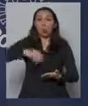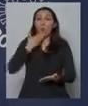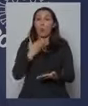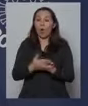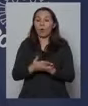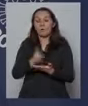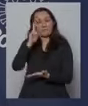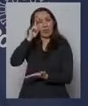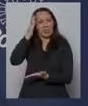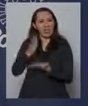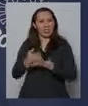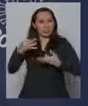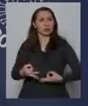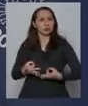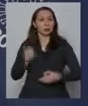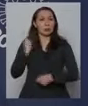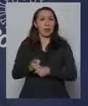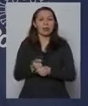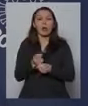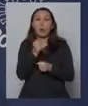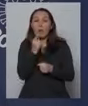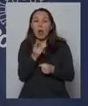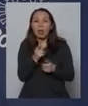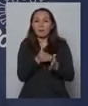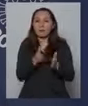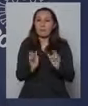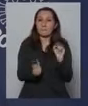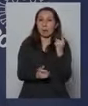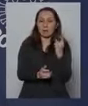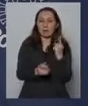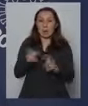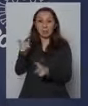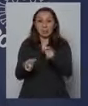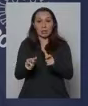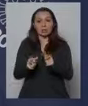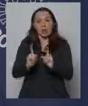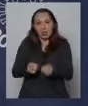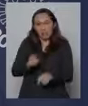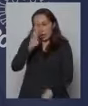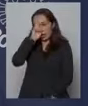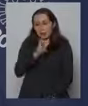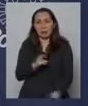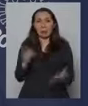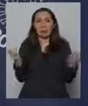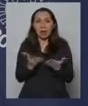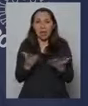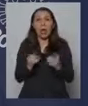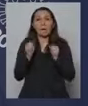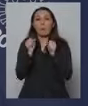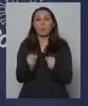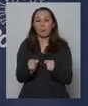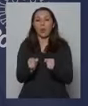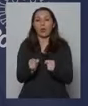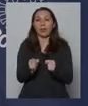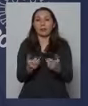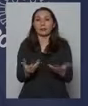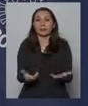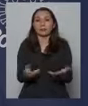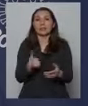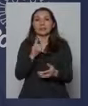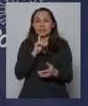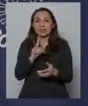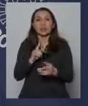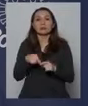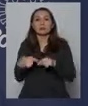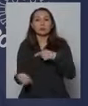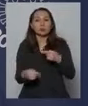tomamos una decisión como esta, es que esperamos que primero, la ciudadanía la respete. ¿Para qué? Para poder tener